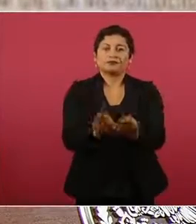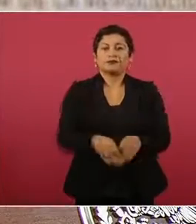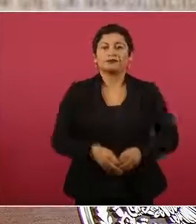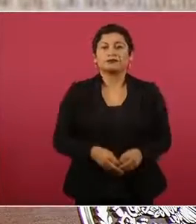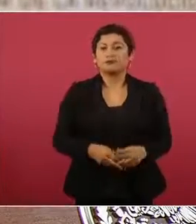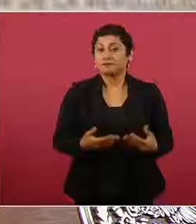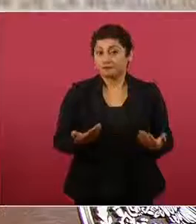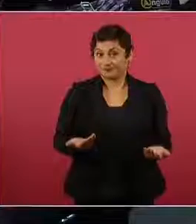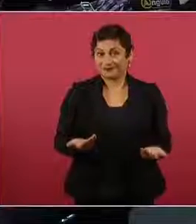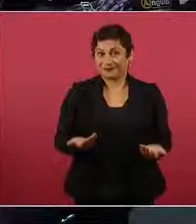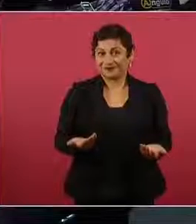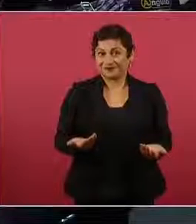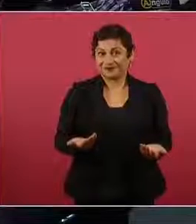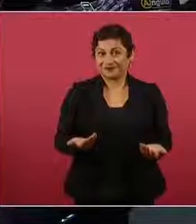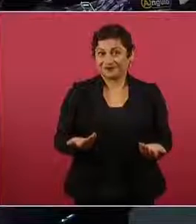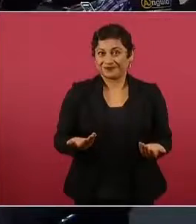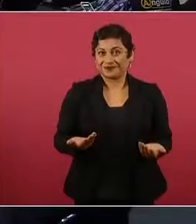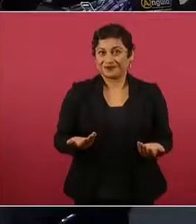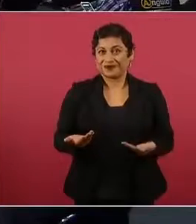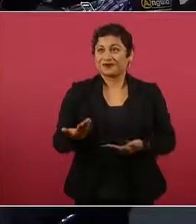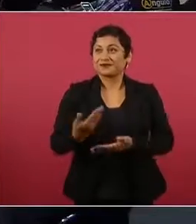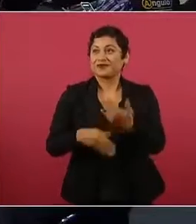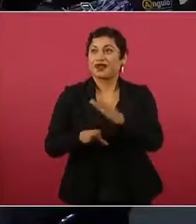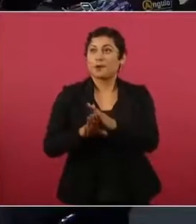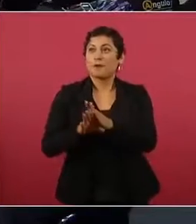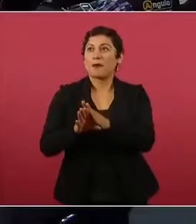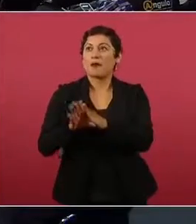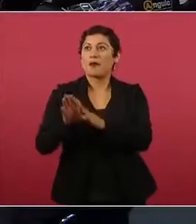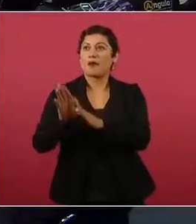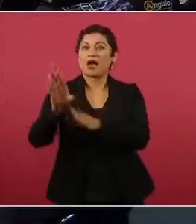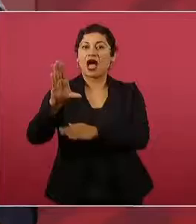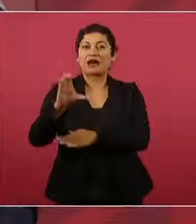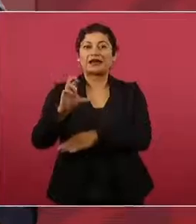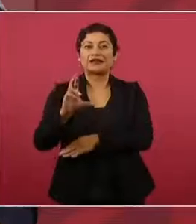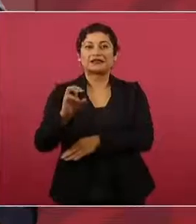Esa es la diferencia entre crecimiento y desarrollo.